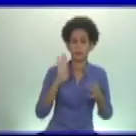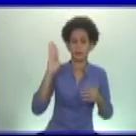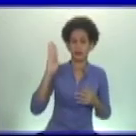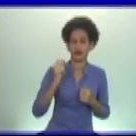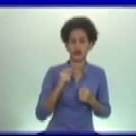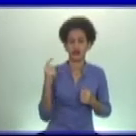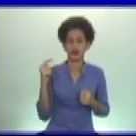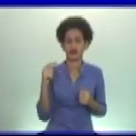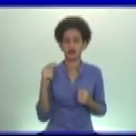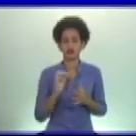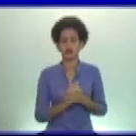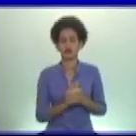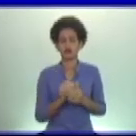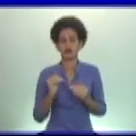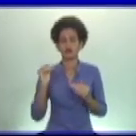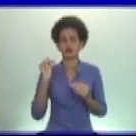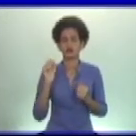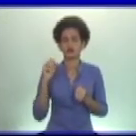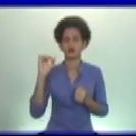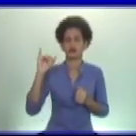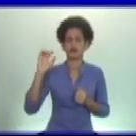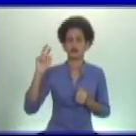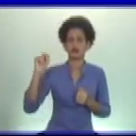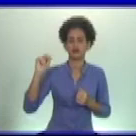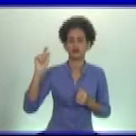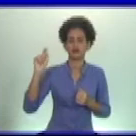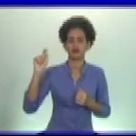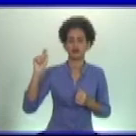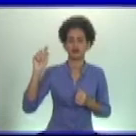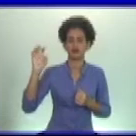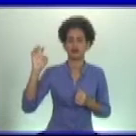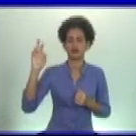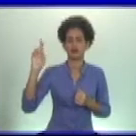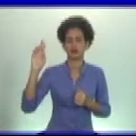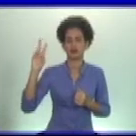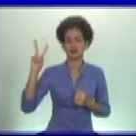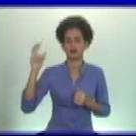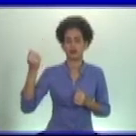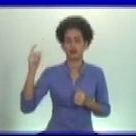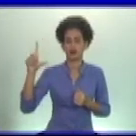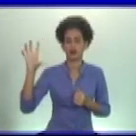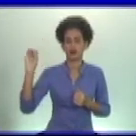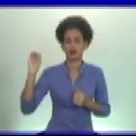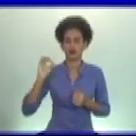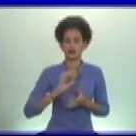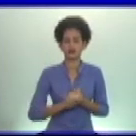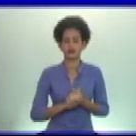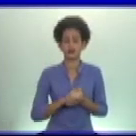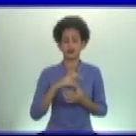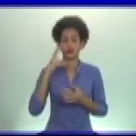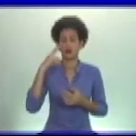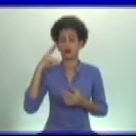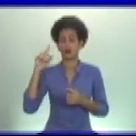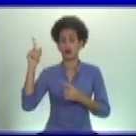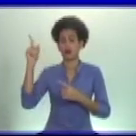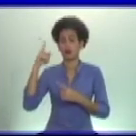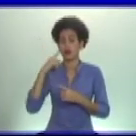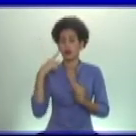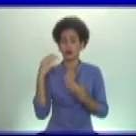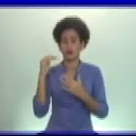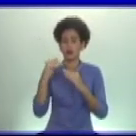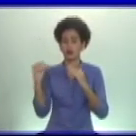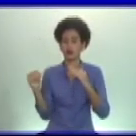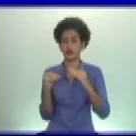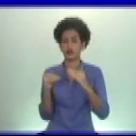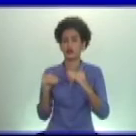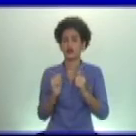intervalo, negativa, por lo tanto voy a buscar la parte del gráfico que se encuentra por debajo del eje de las X. Y si es creciente,